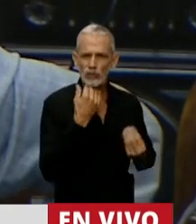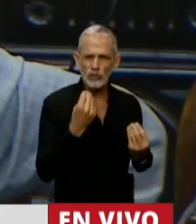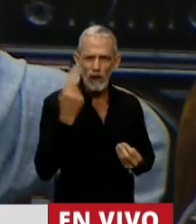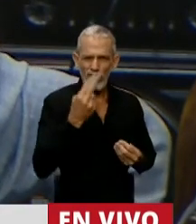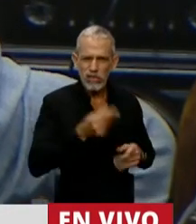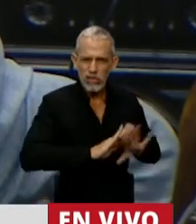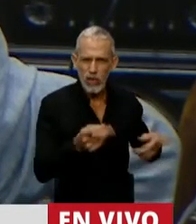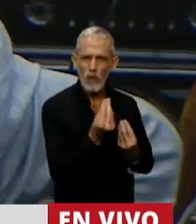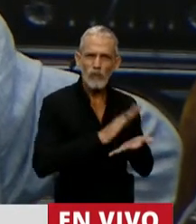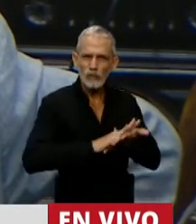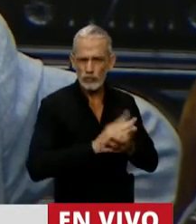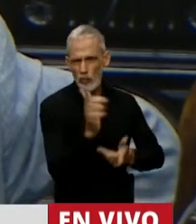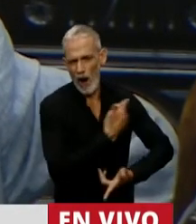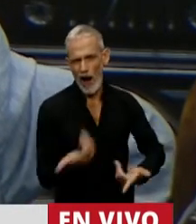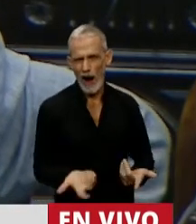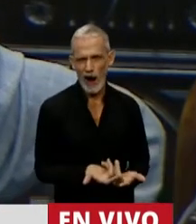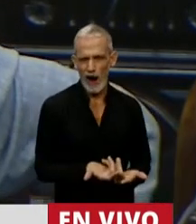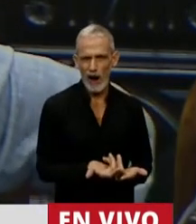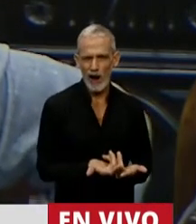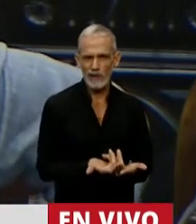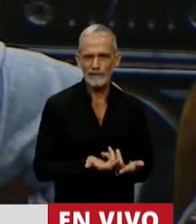aplica con llamativa